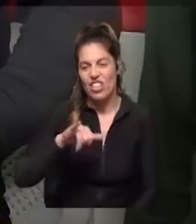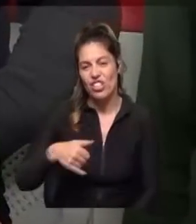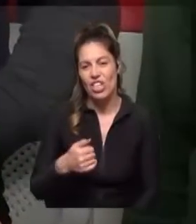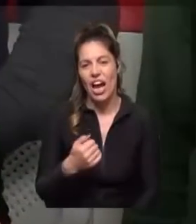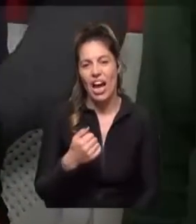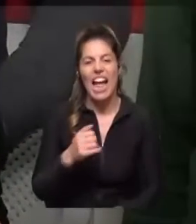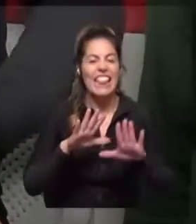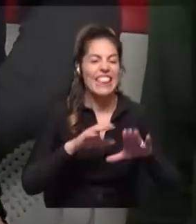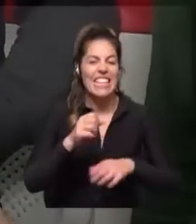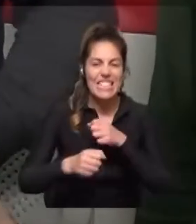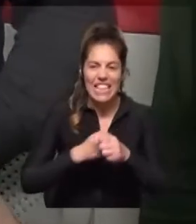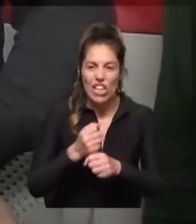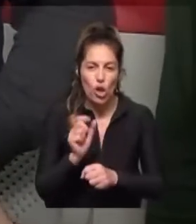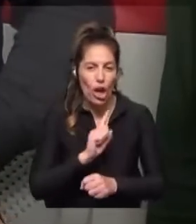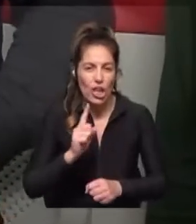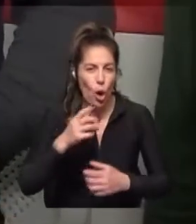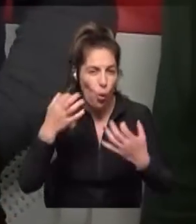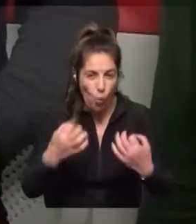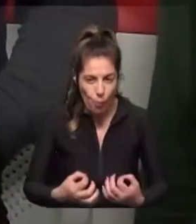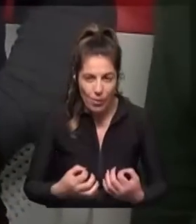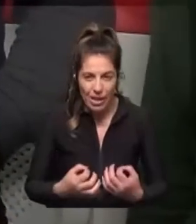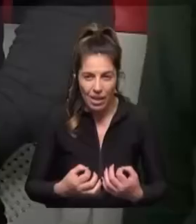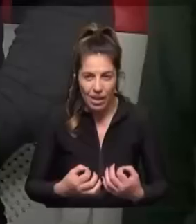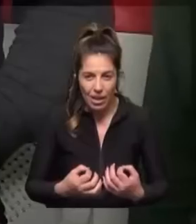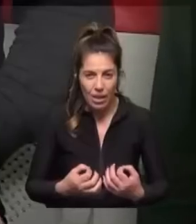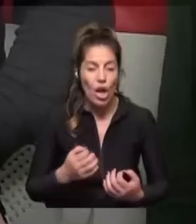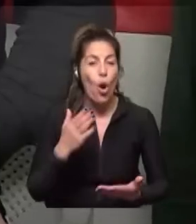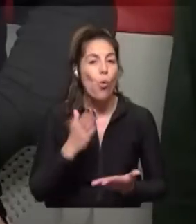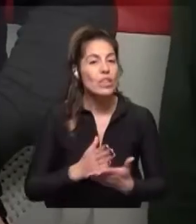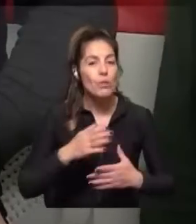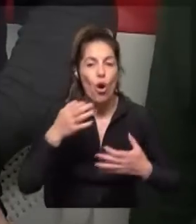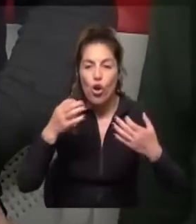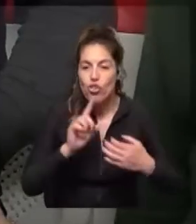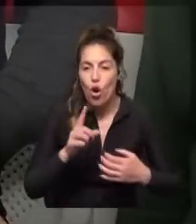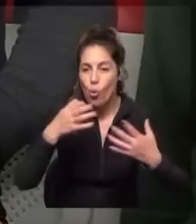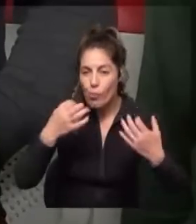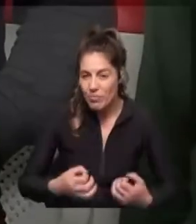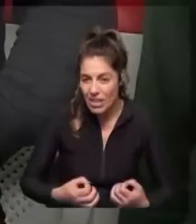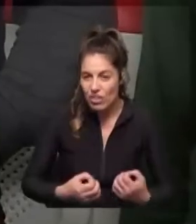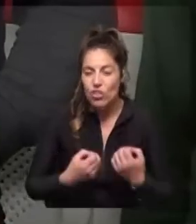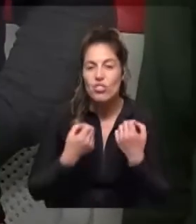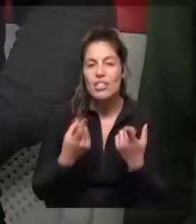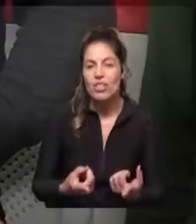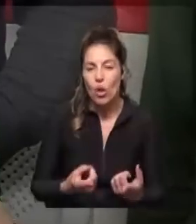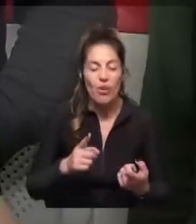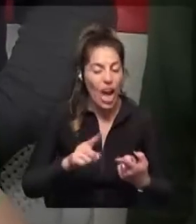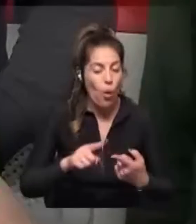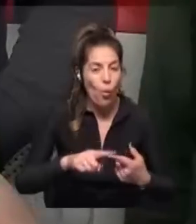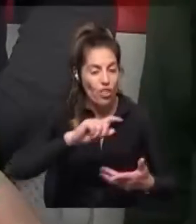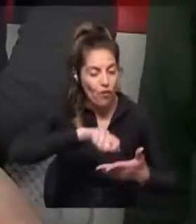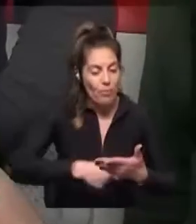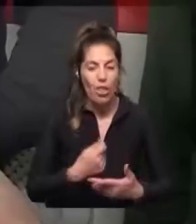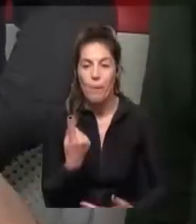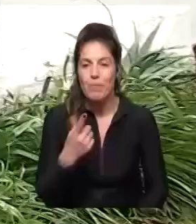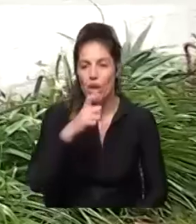casi una década de incumplimientos seguidos este último incumplimiento se dio a través de un de un acuerdo firmado el